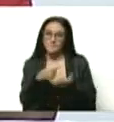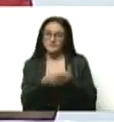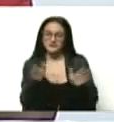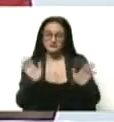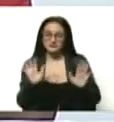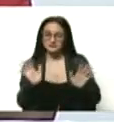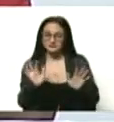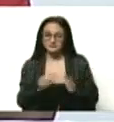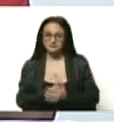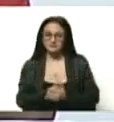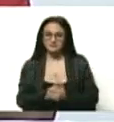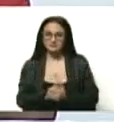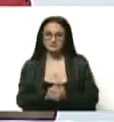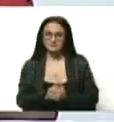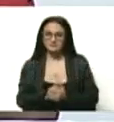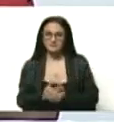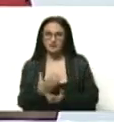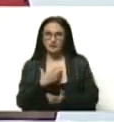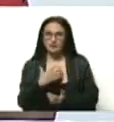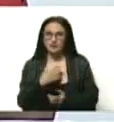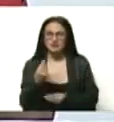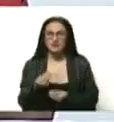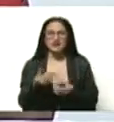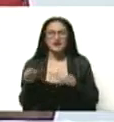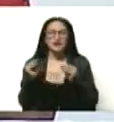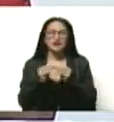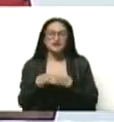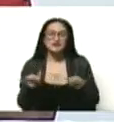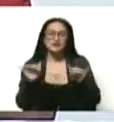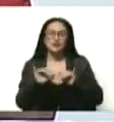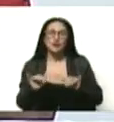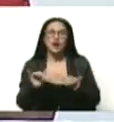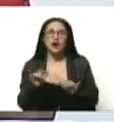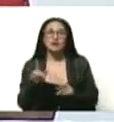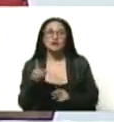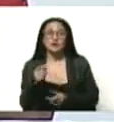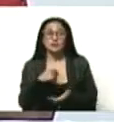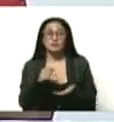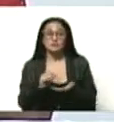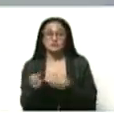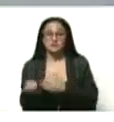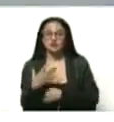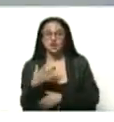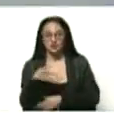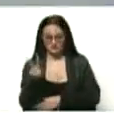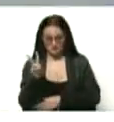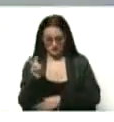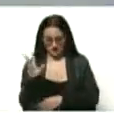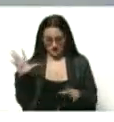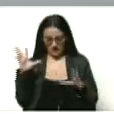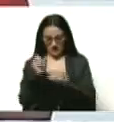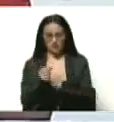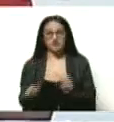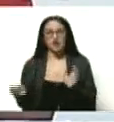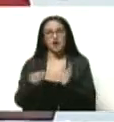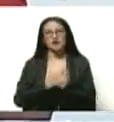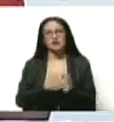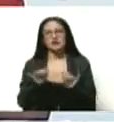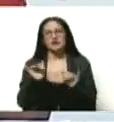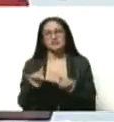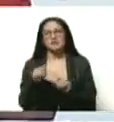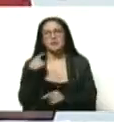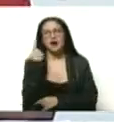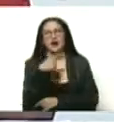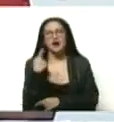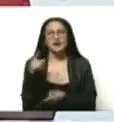pues. No puede ser, va a ser más de lo mismo. Eso me lo escribió el día viernes en la noche. Más de lo mismo, es la misma cara,